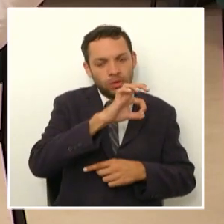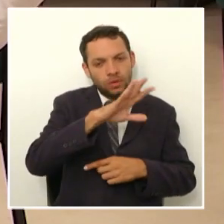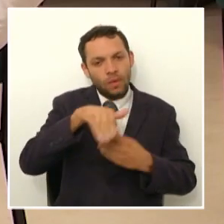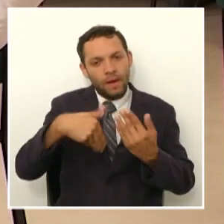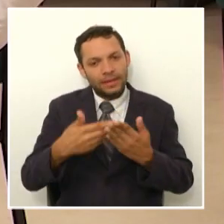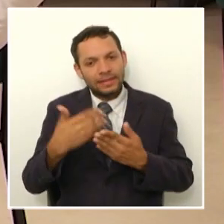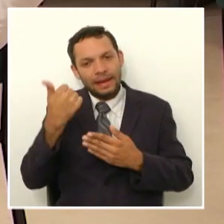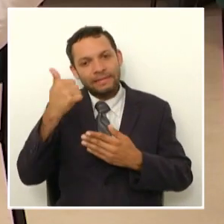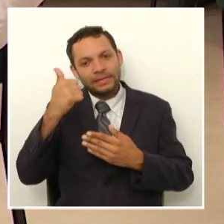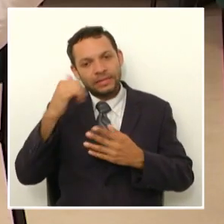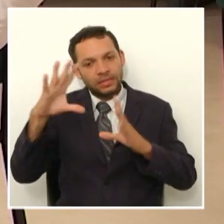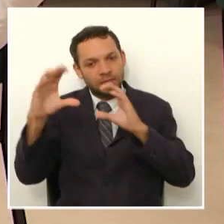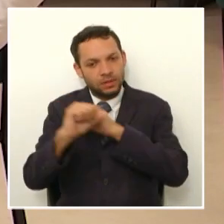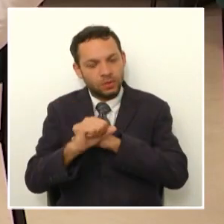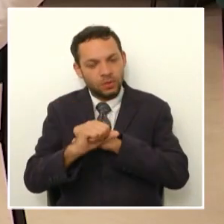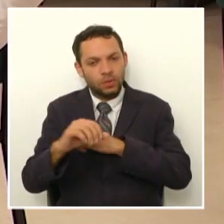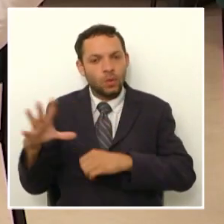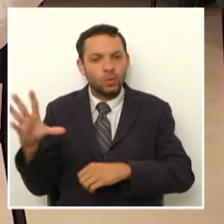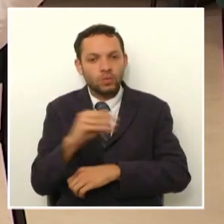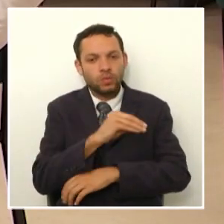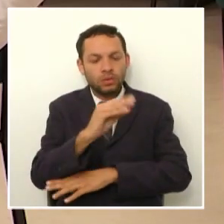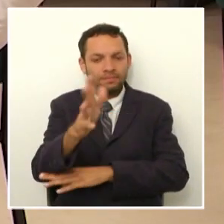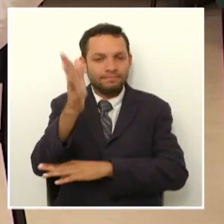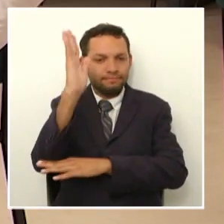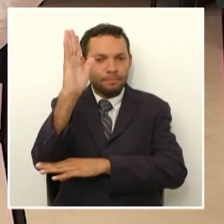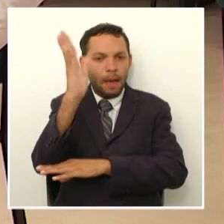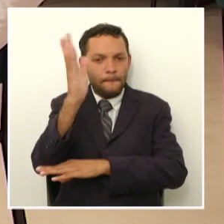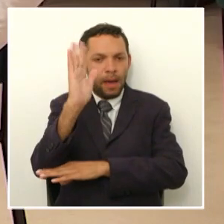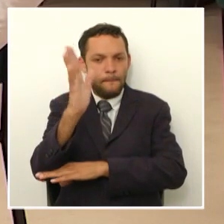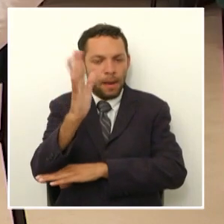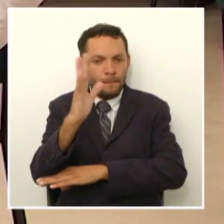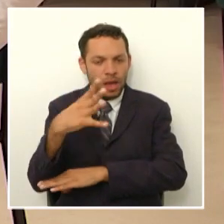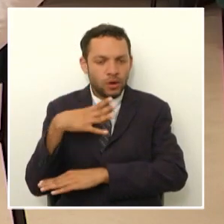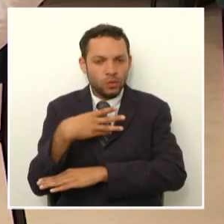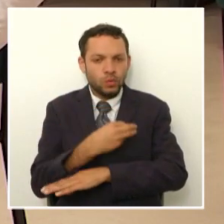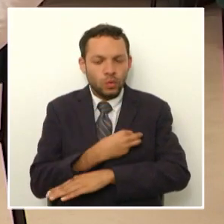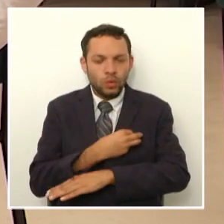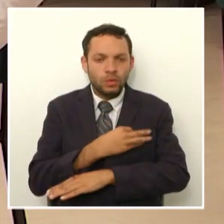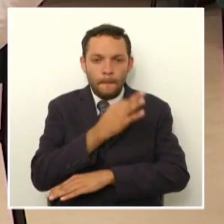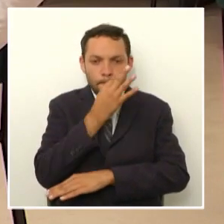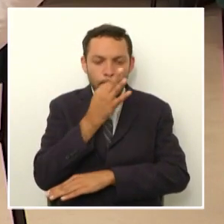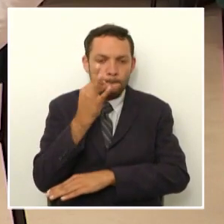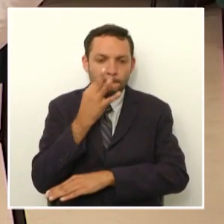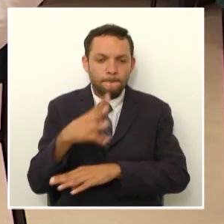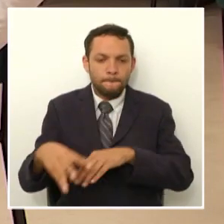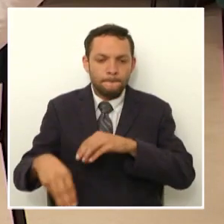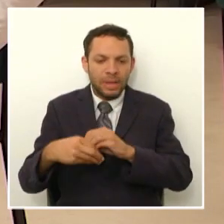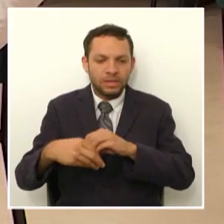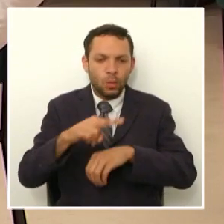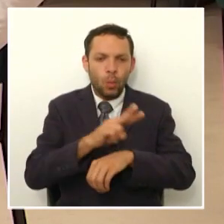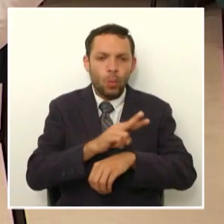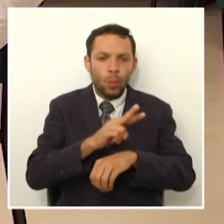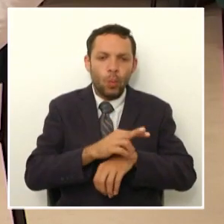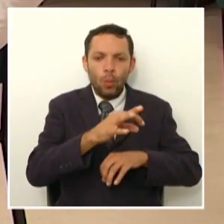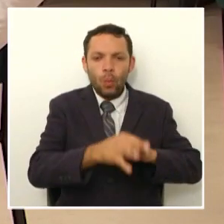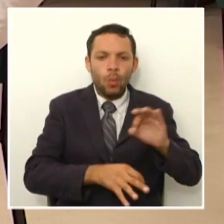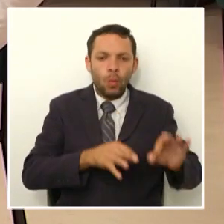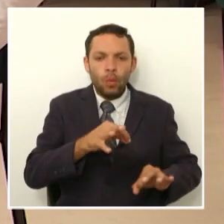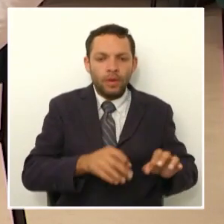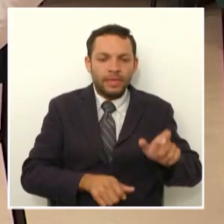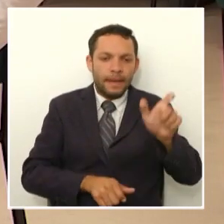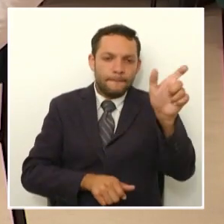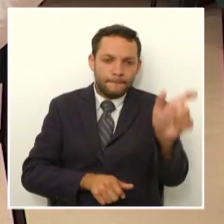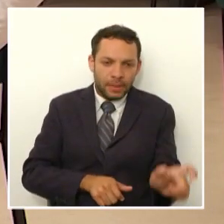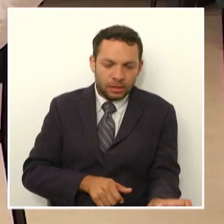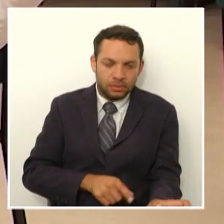días conferencias sobre la seguridad del paciente. ¿Cierto? Nosotros hoy en día trabajamos